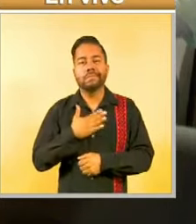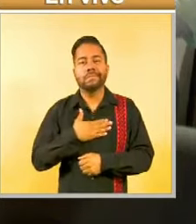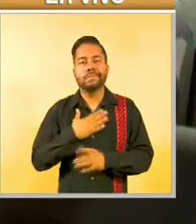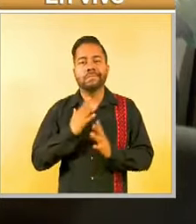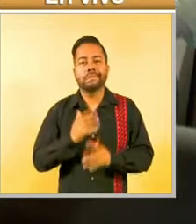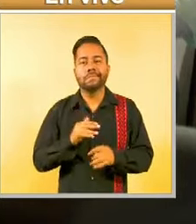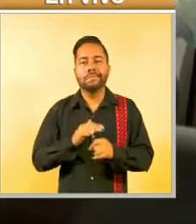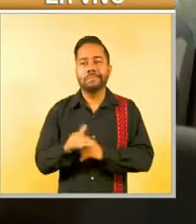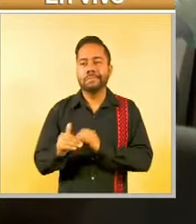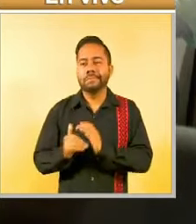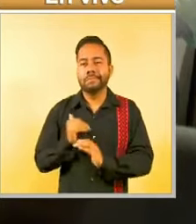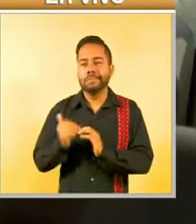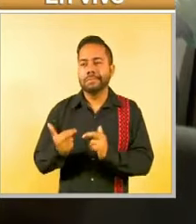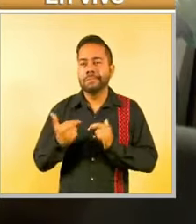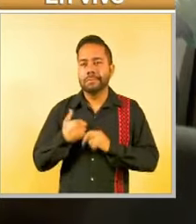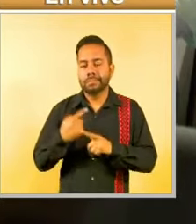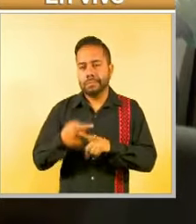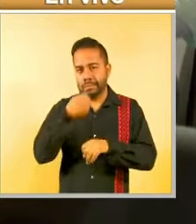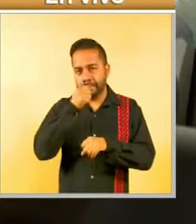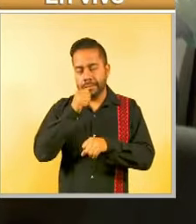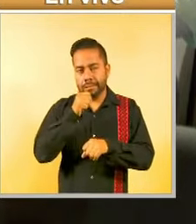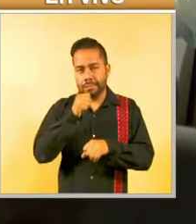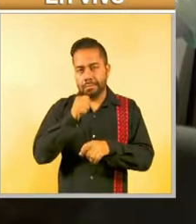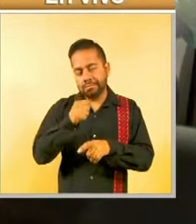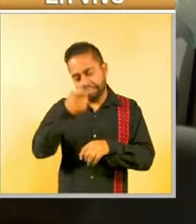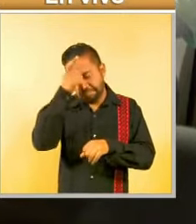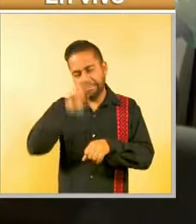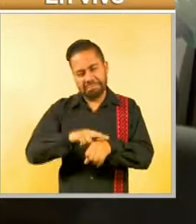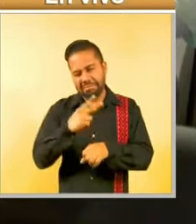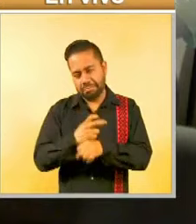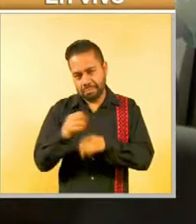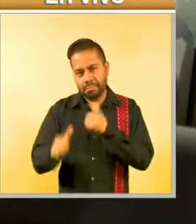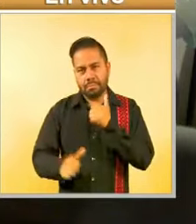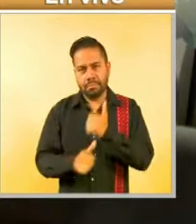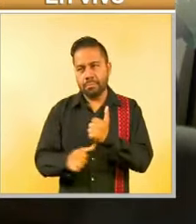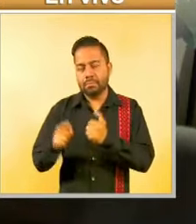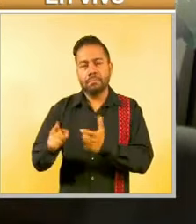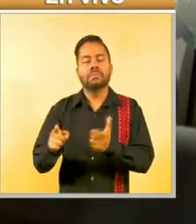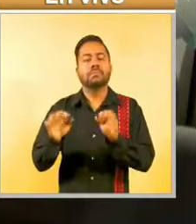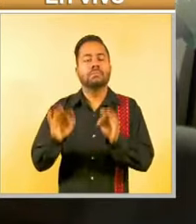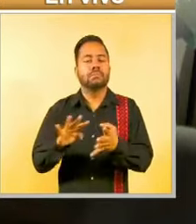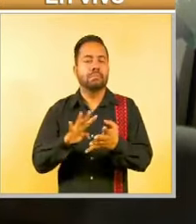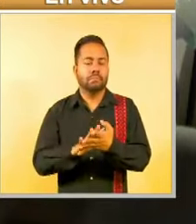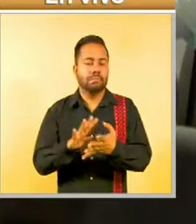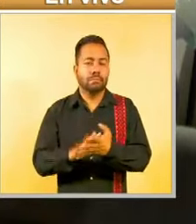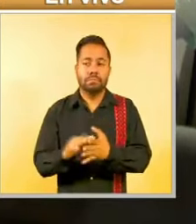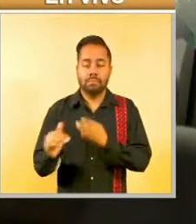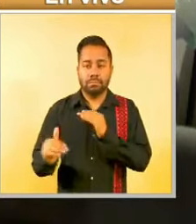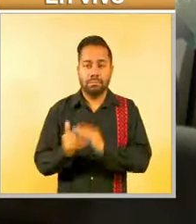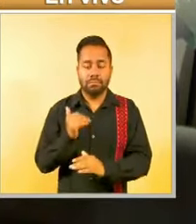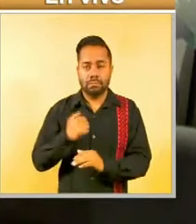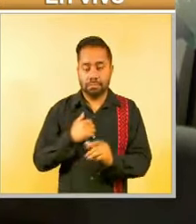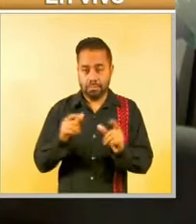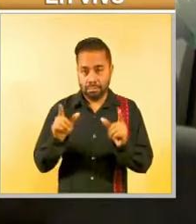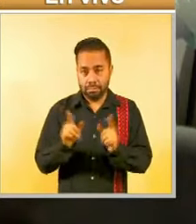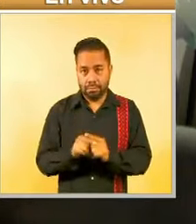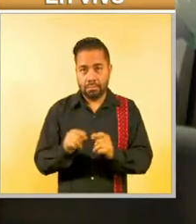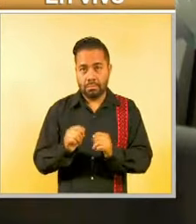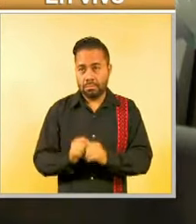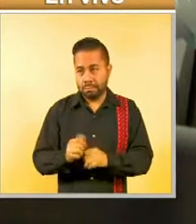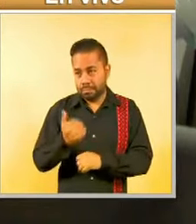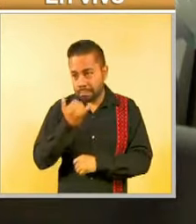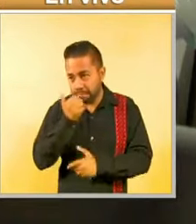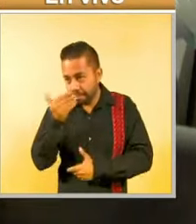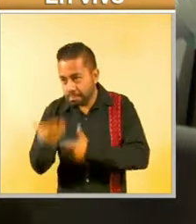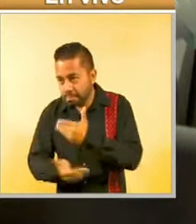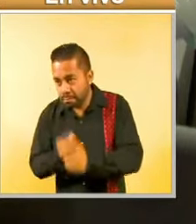llegar unos regalitos el mismo subdirector de delro vacacional y bueno cierro con esto y con el perdón de